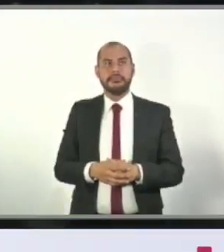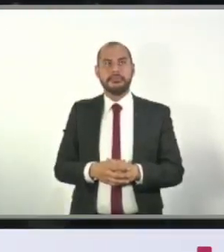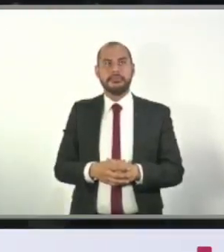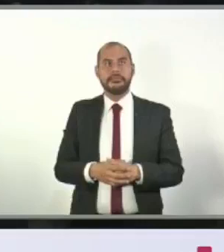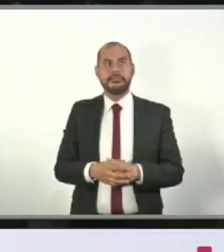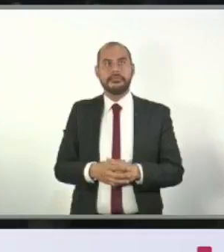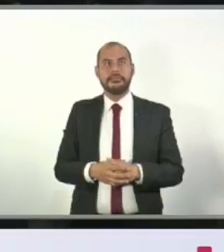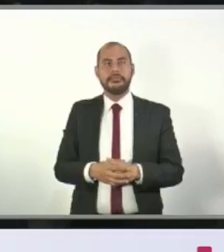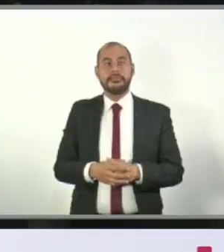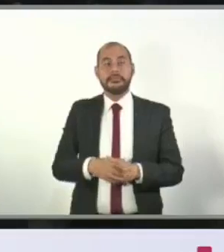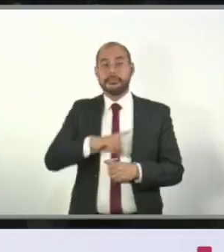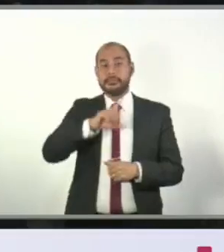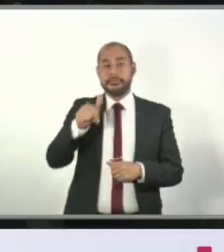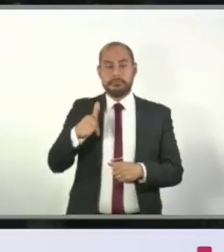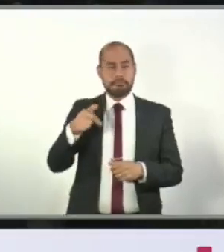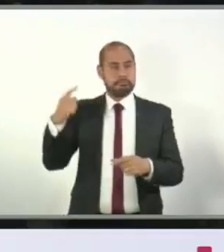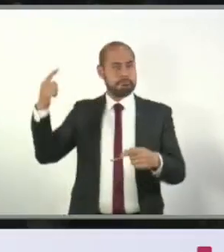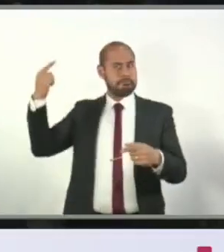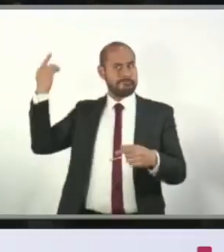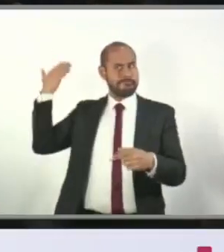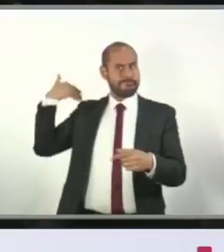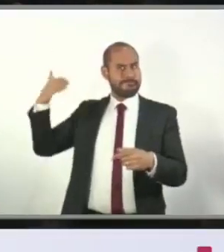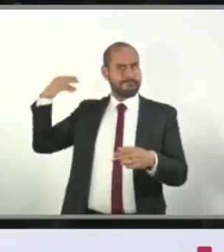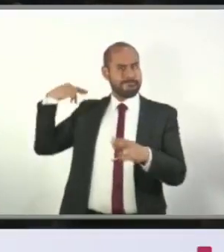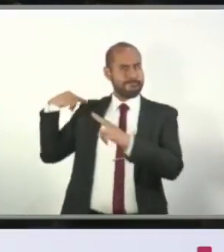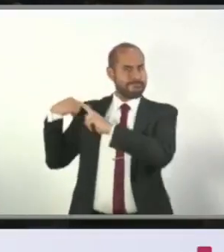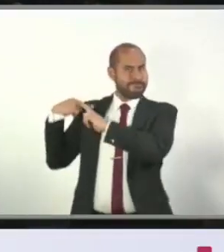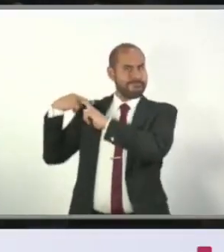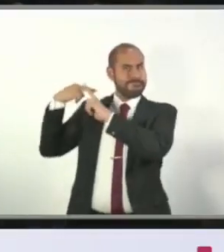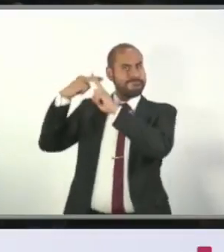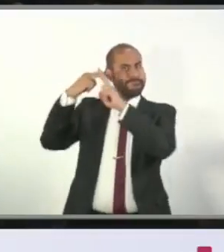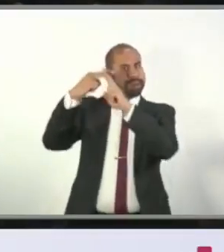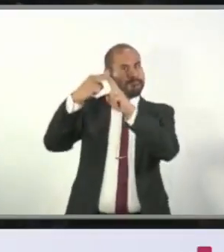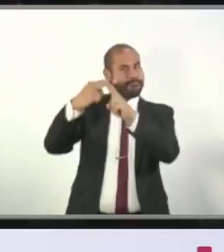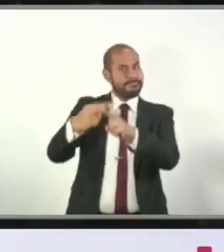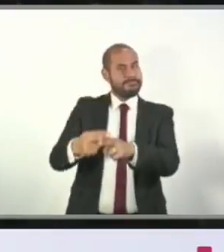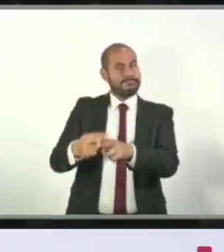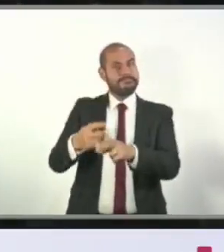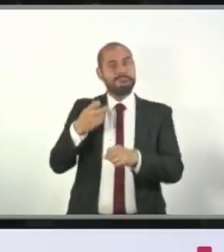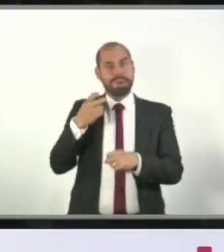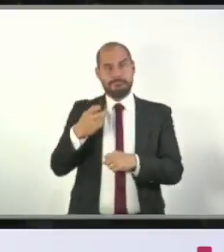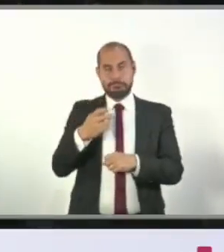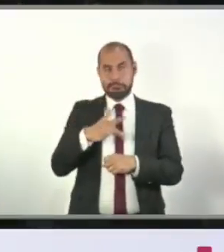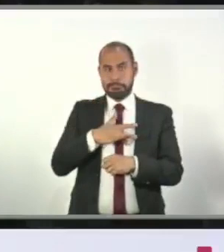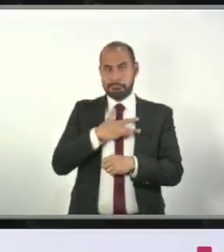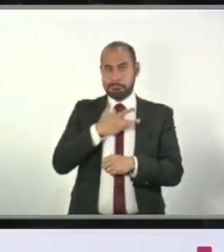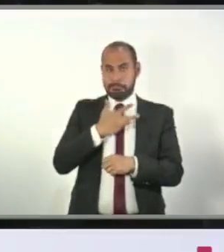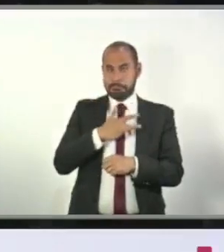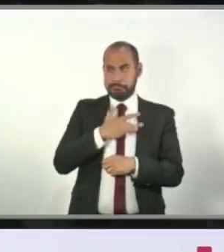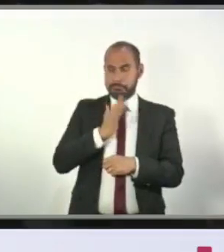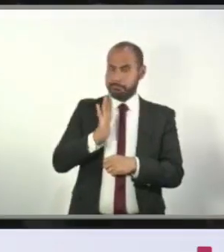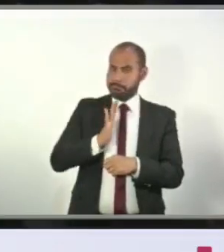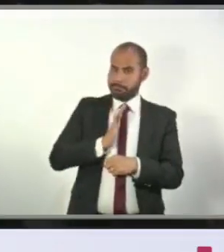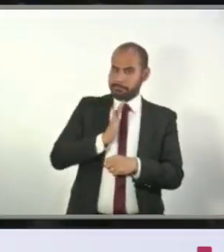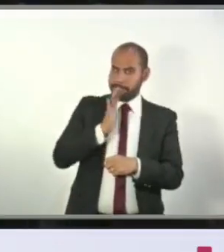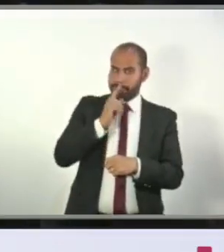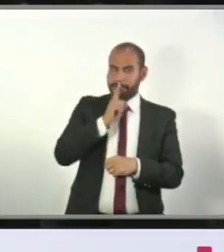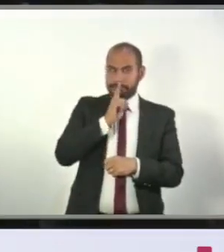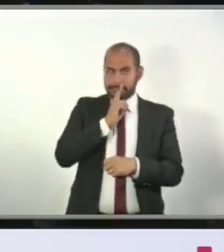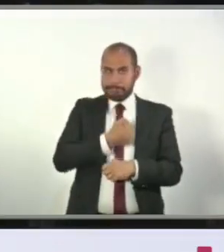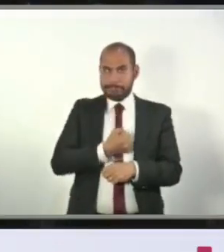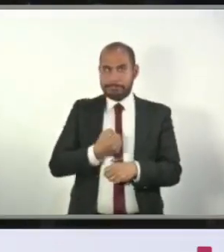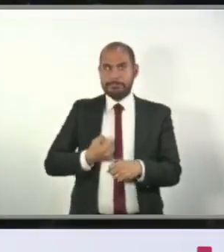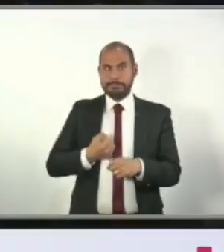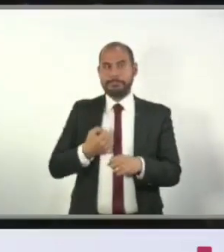Y desde entonces, hermanos y hermanas, este es el misterio de nuestra fe. Anunciamos tu muerte, anunciamos